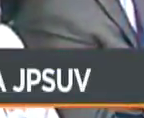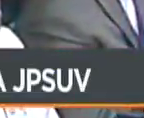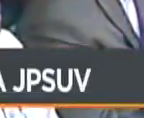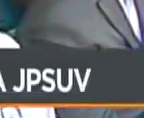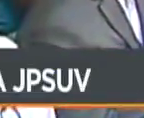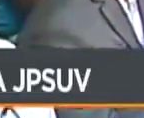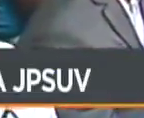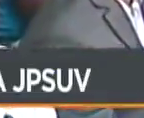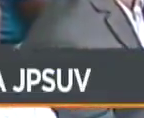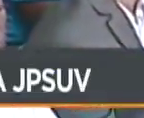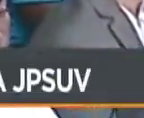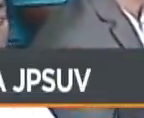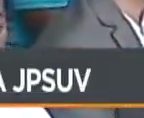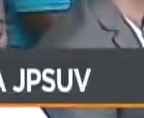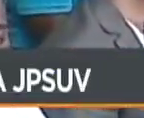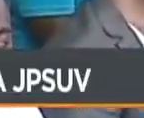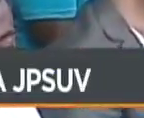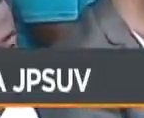venezuela